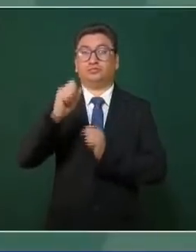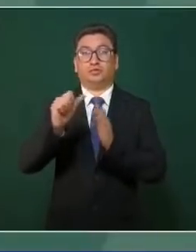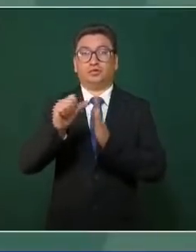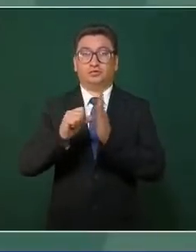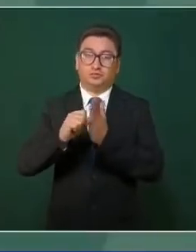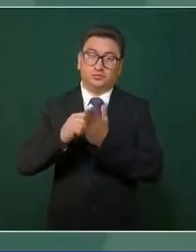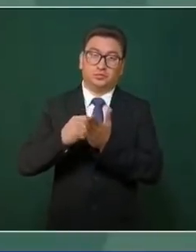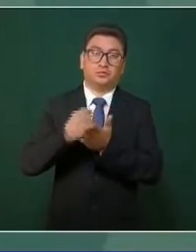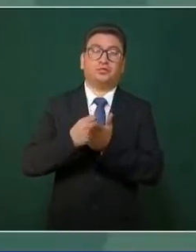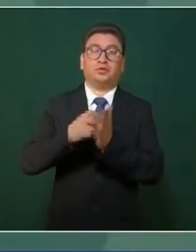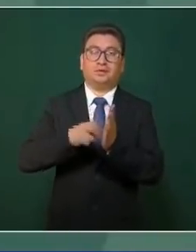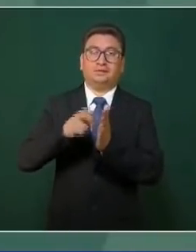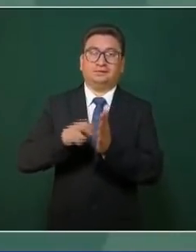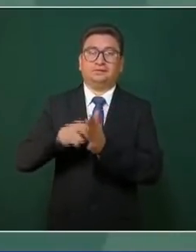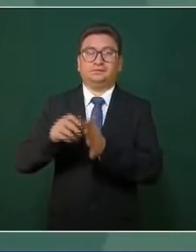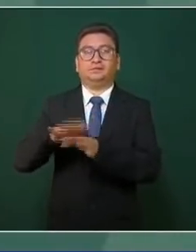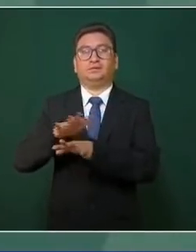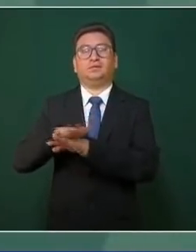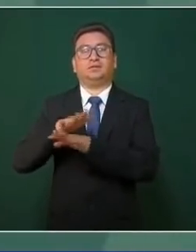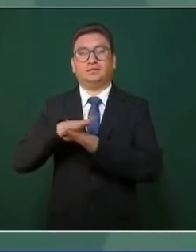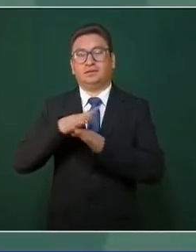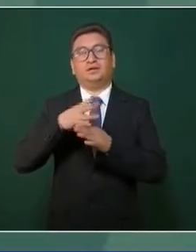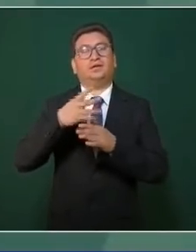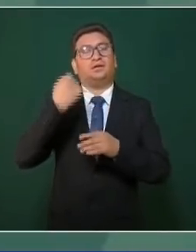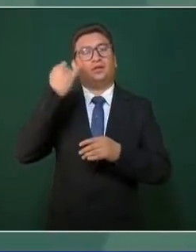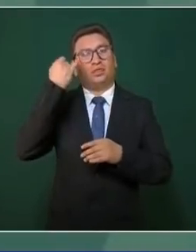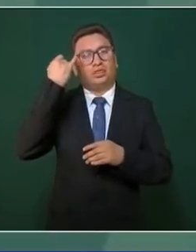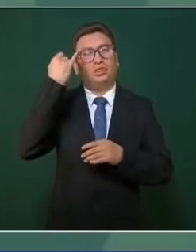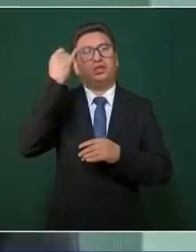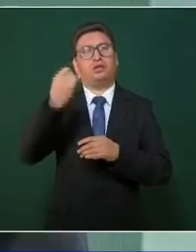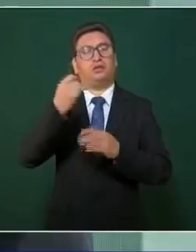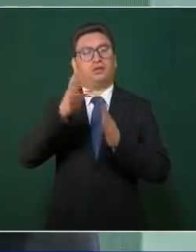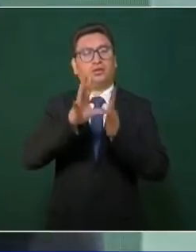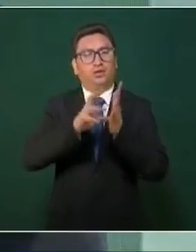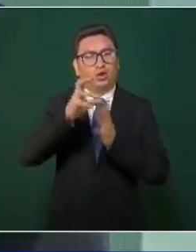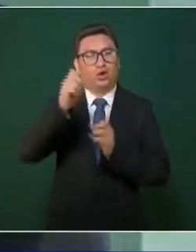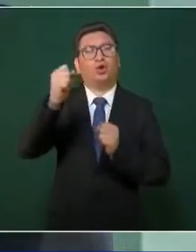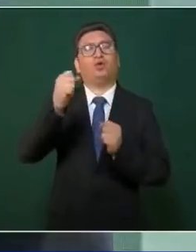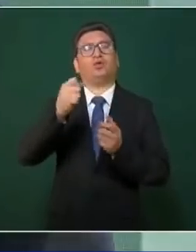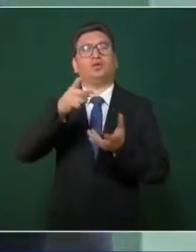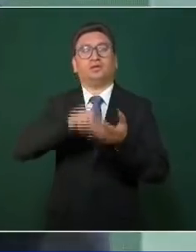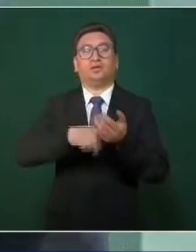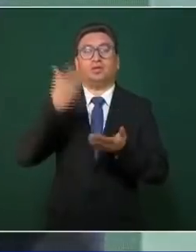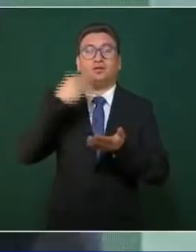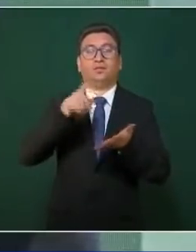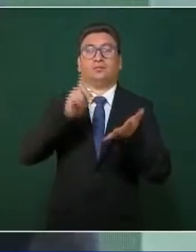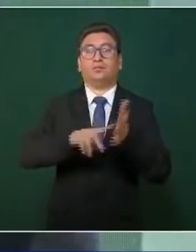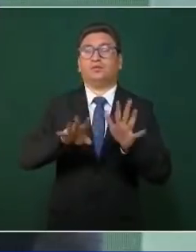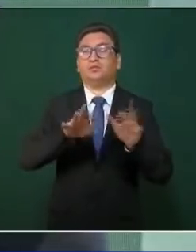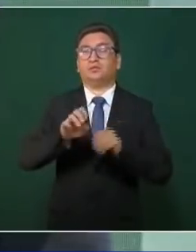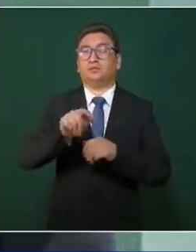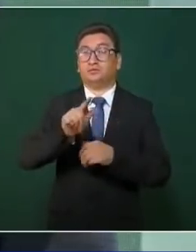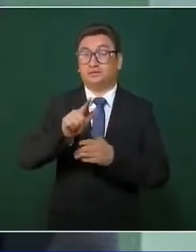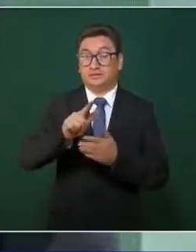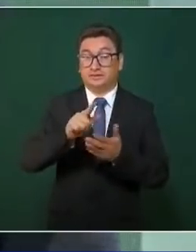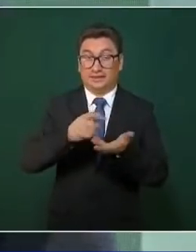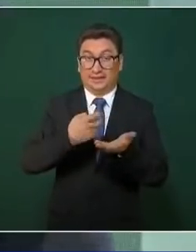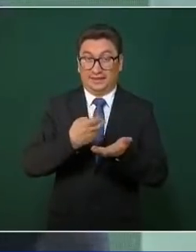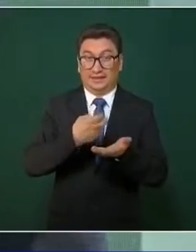La esencia, la letra, el espíritu de la Constitución de 1917,